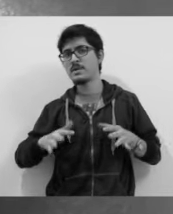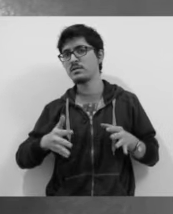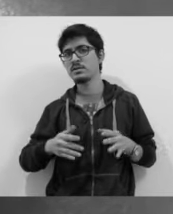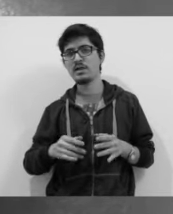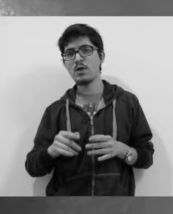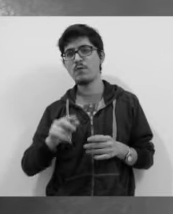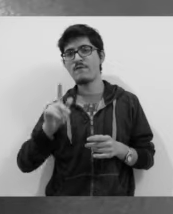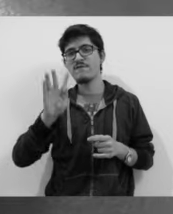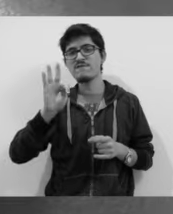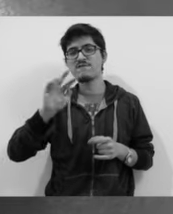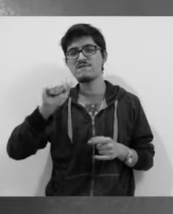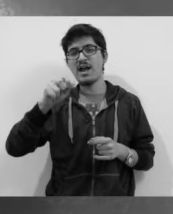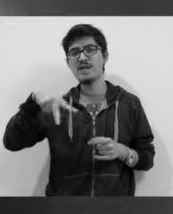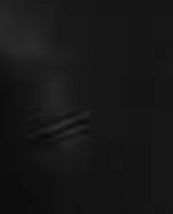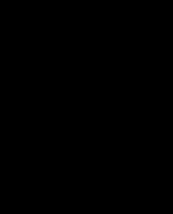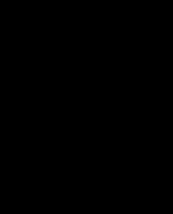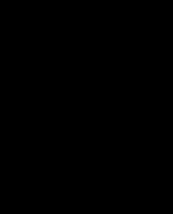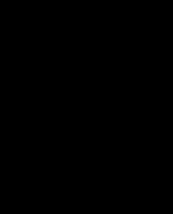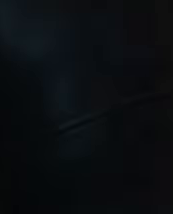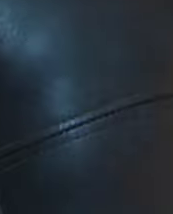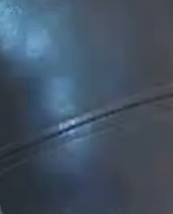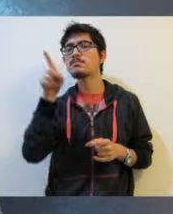Parece que están penando.